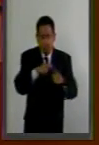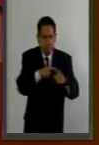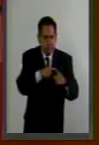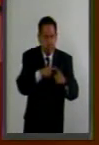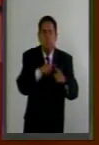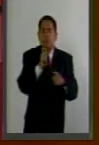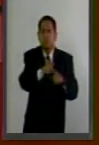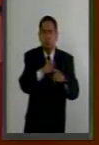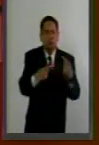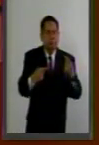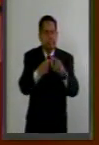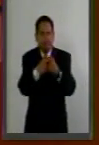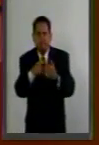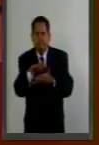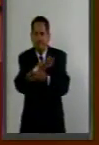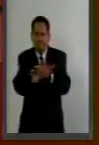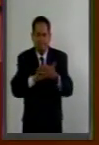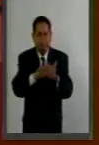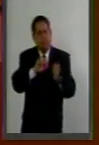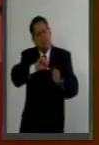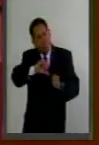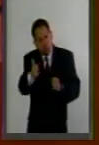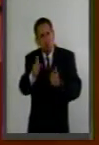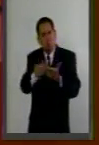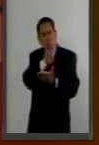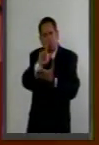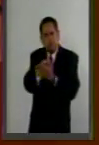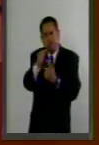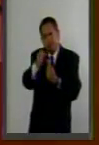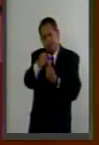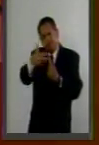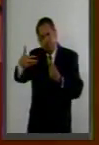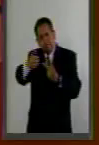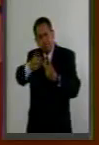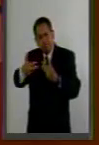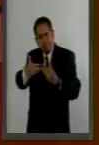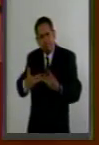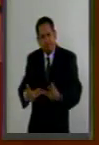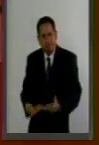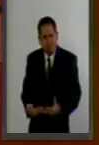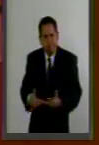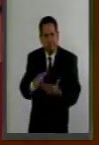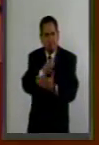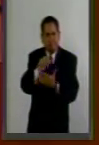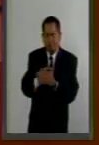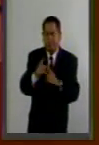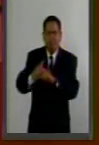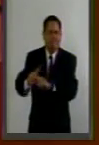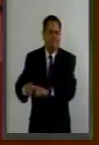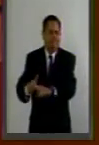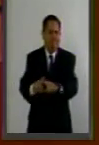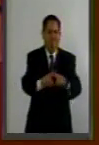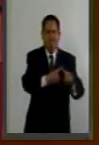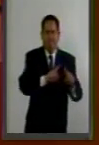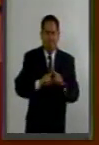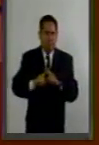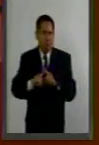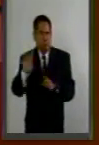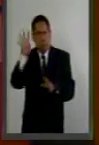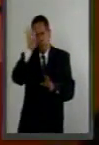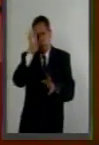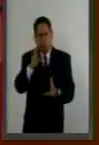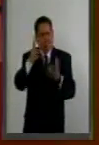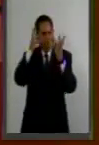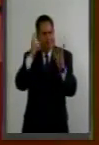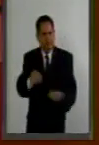mezcladas junto con una multiplicidad de asuntos que tienen que ver de cuestiones muy variadas. La carga de trabajo,